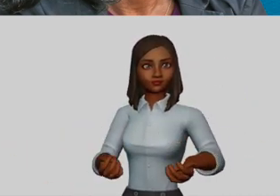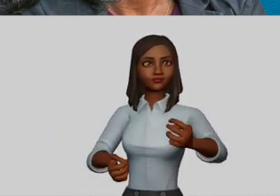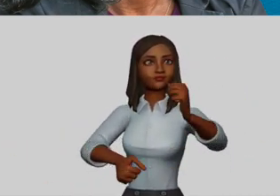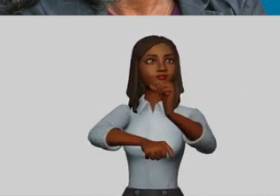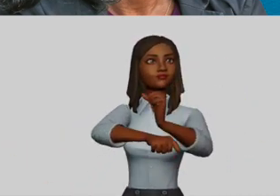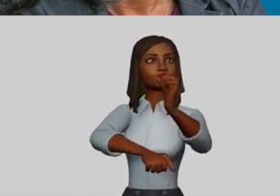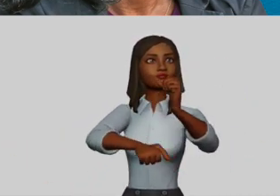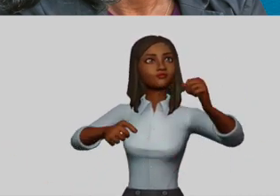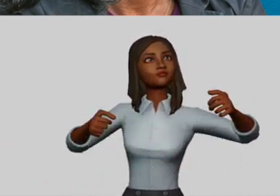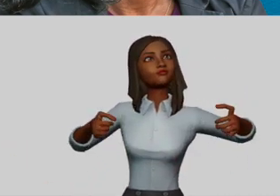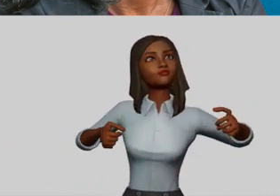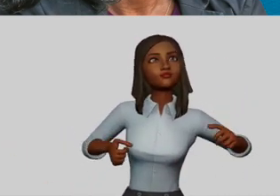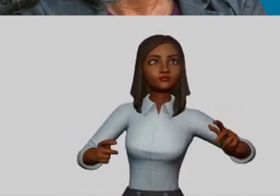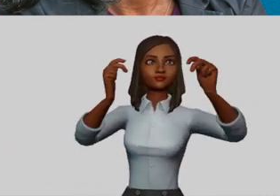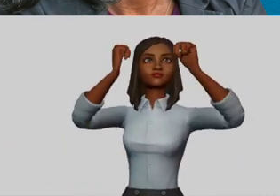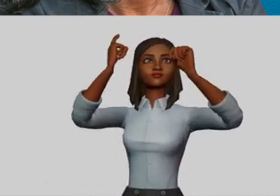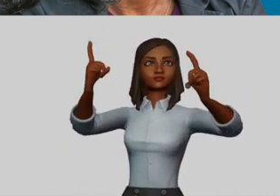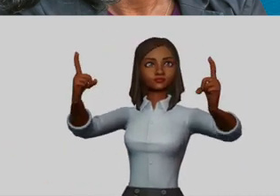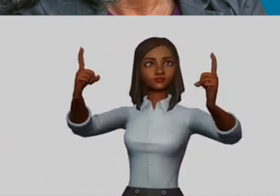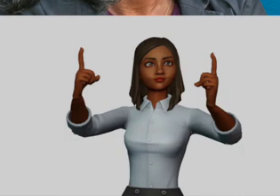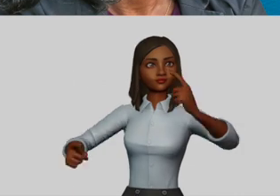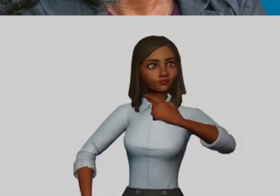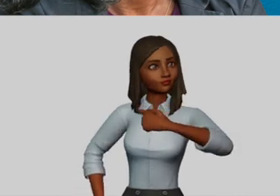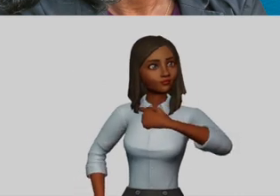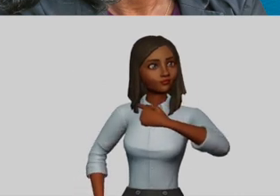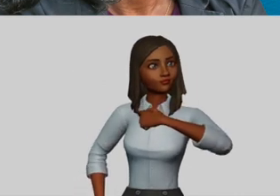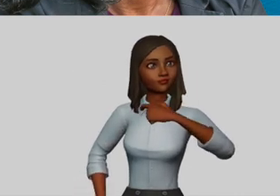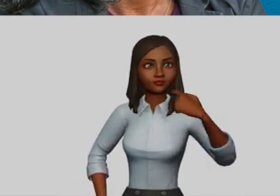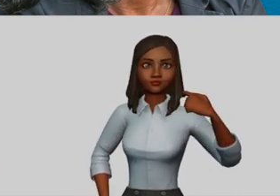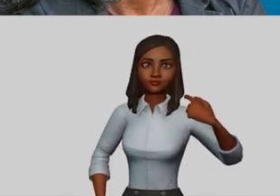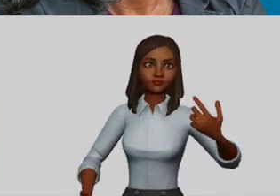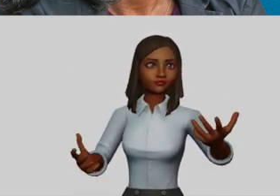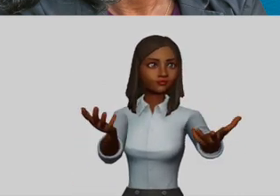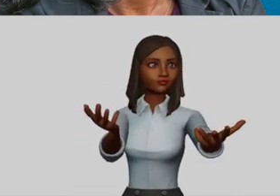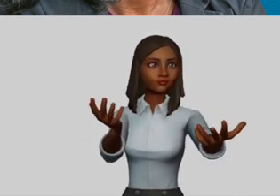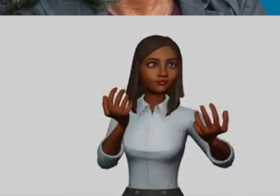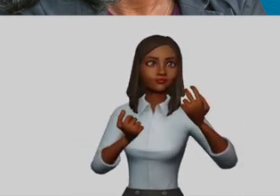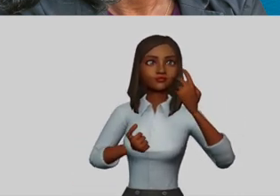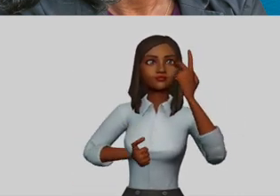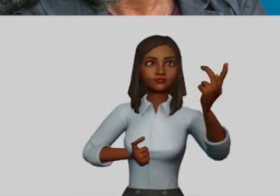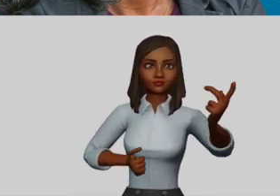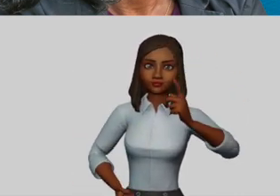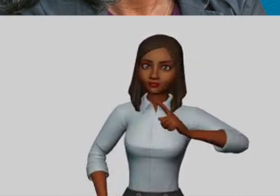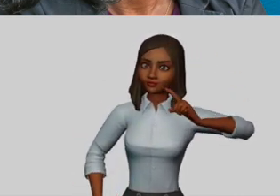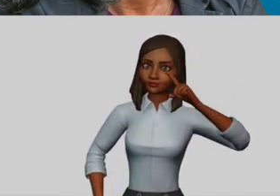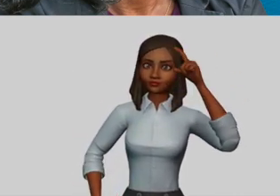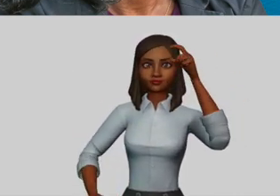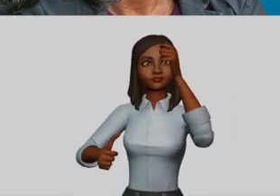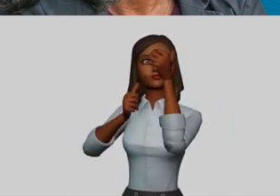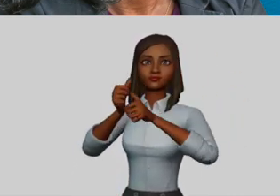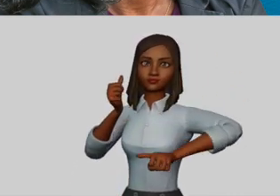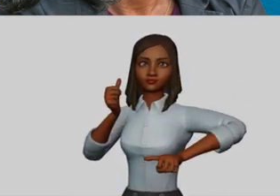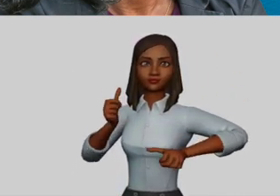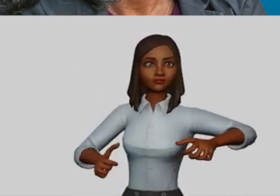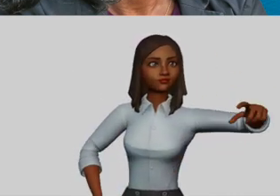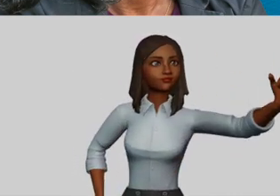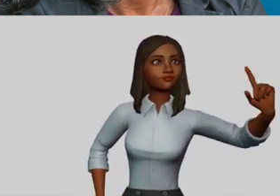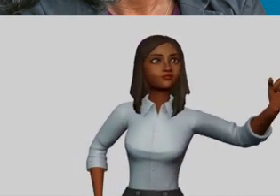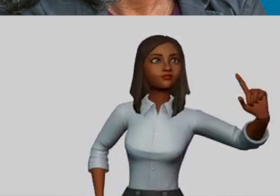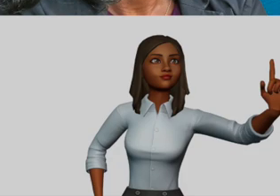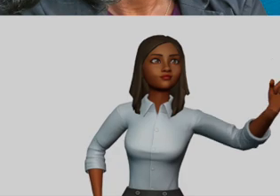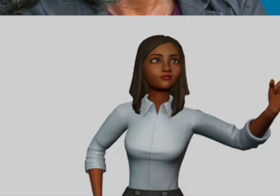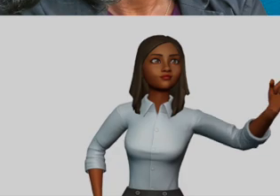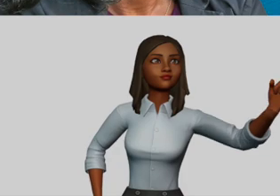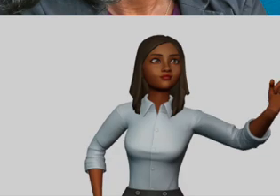una plataforma que se use para darle a la comunidad sorda más oportunidades y de trabajo, de educación, y